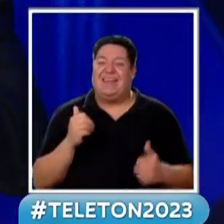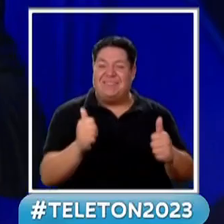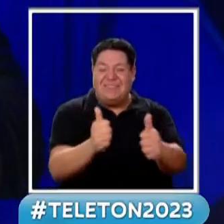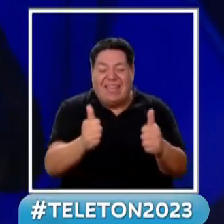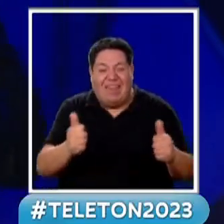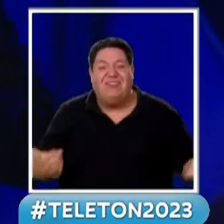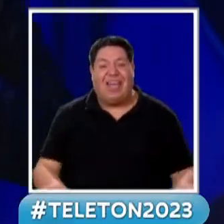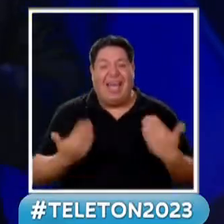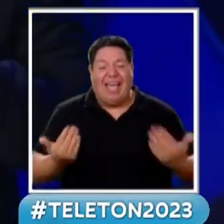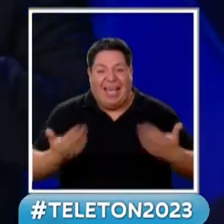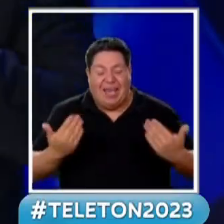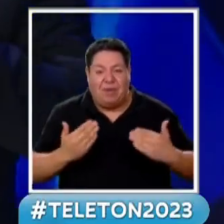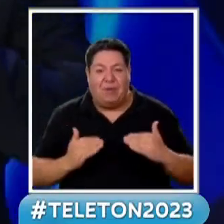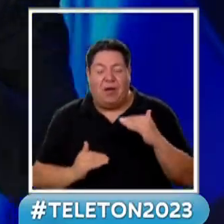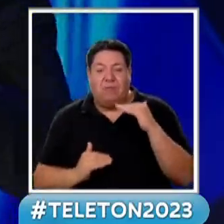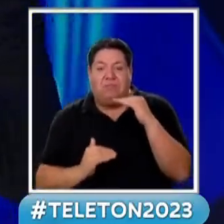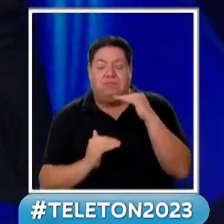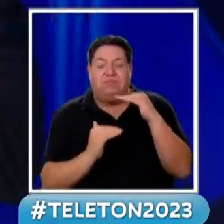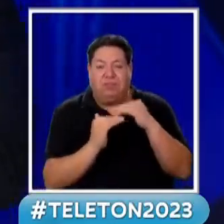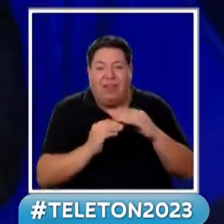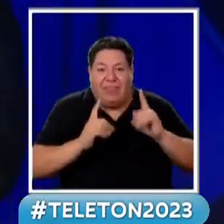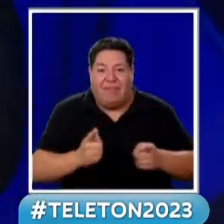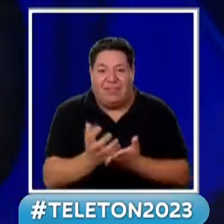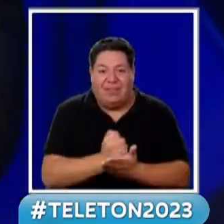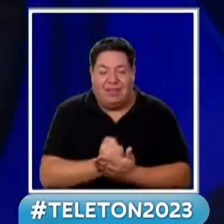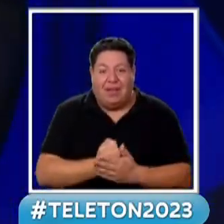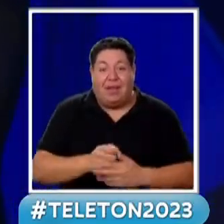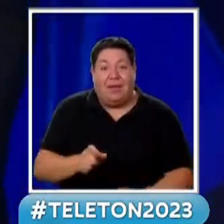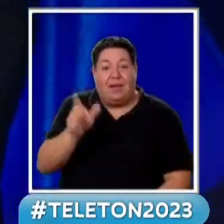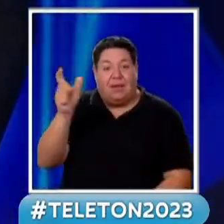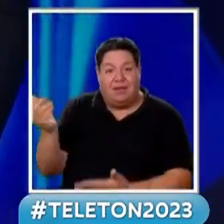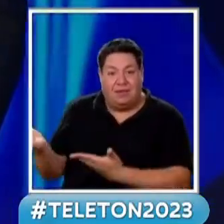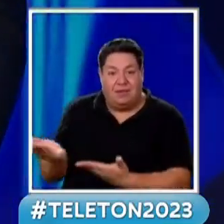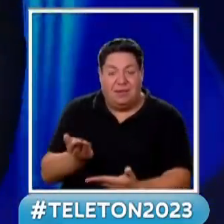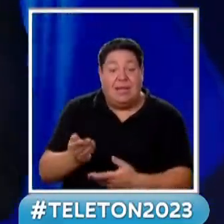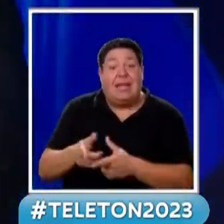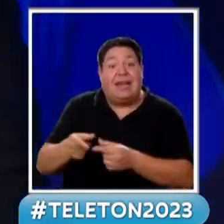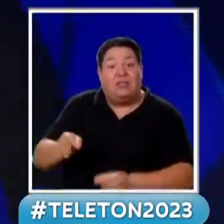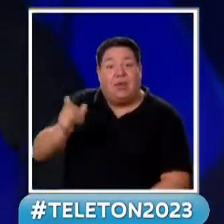Y por lo mismo tenemos un exponente nacional, uno de los mejores.